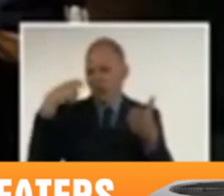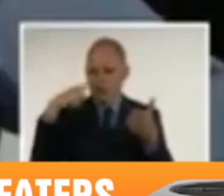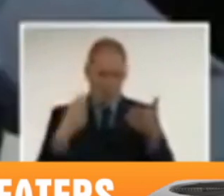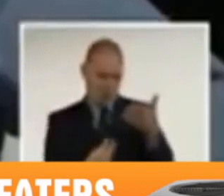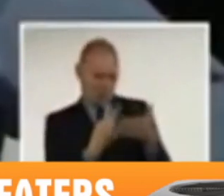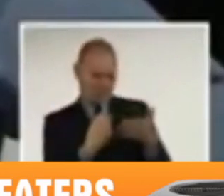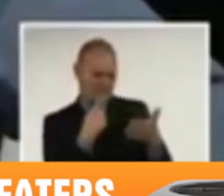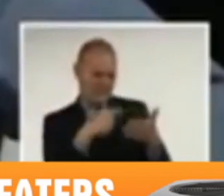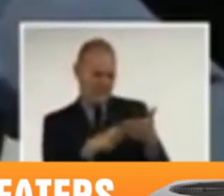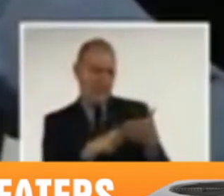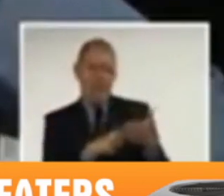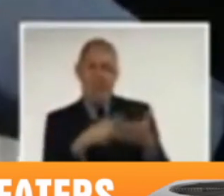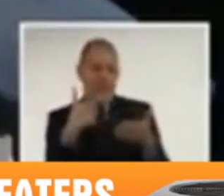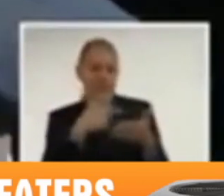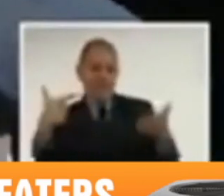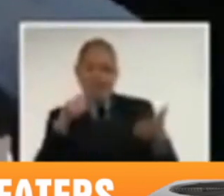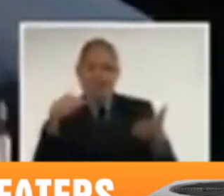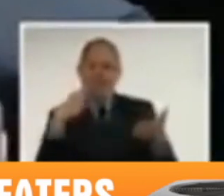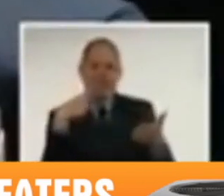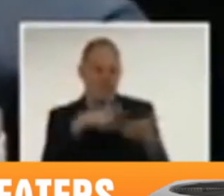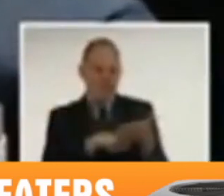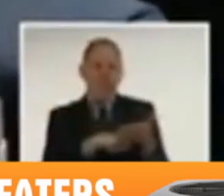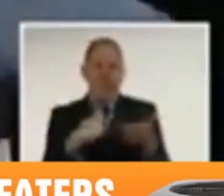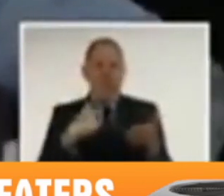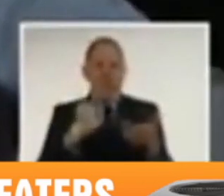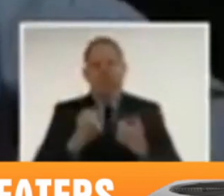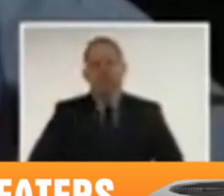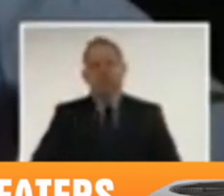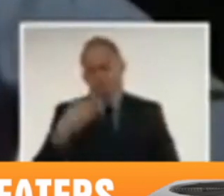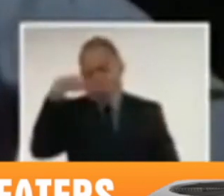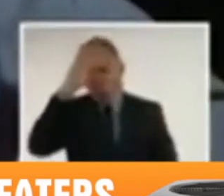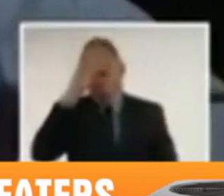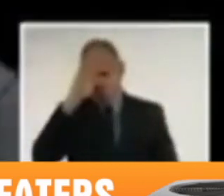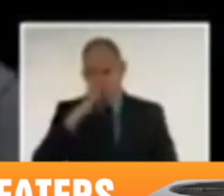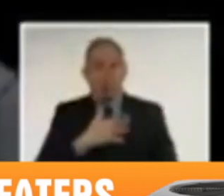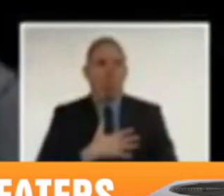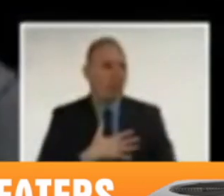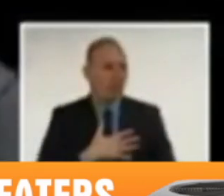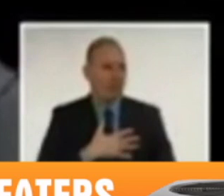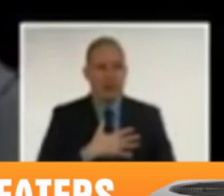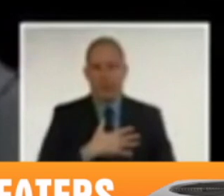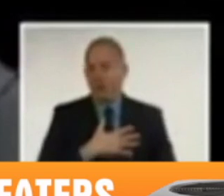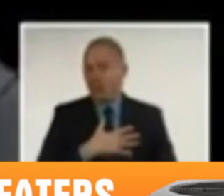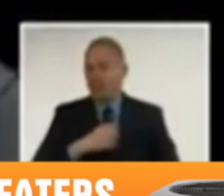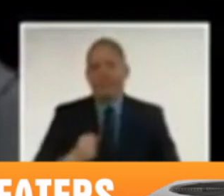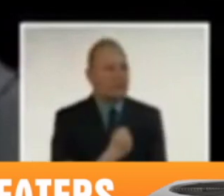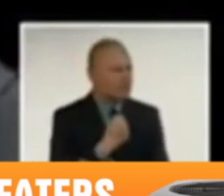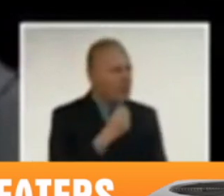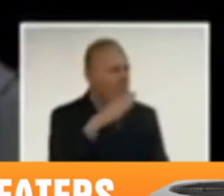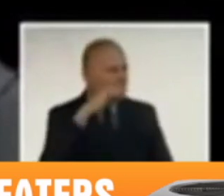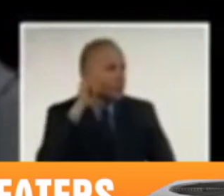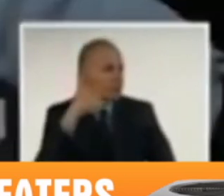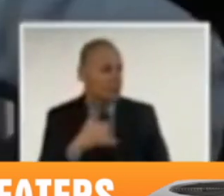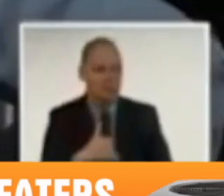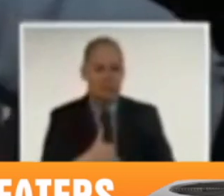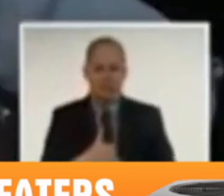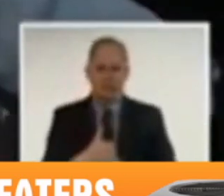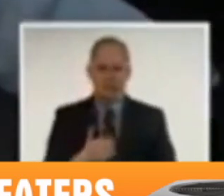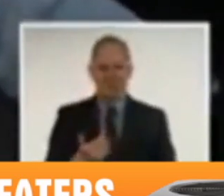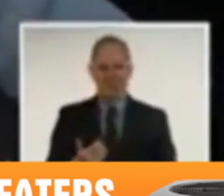haber nacido en Cuba y qué feliz voy a hacer cuando no esté en Cuba y eso es una matriz cultural